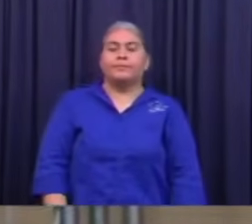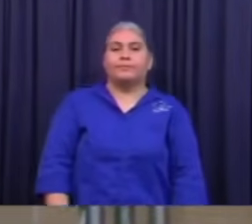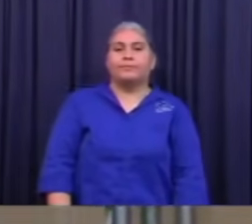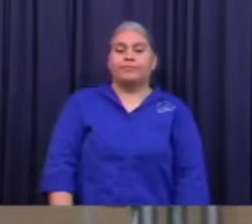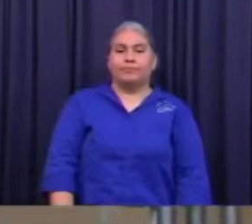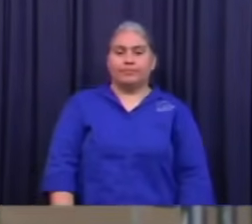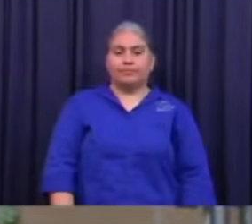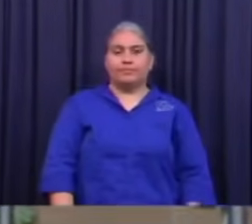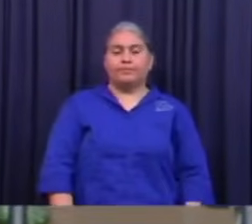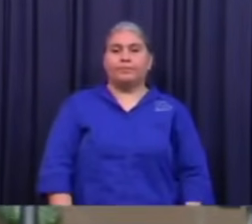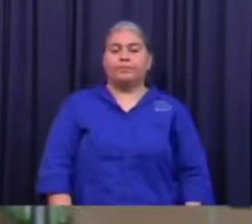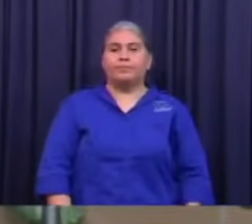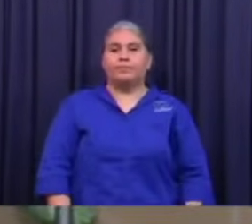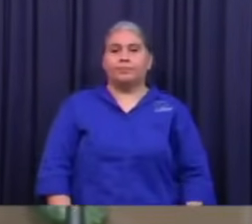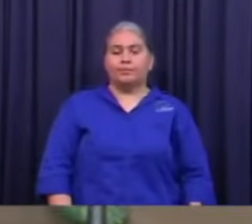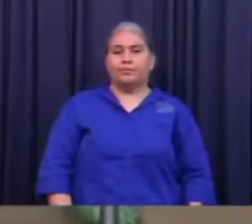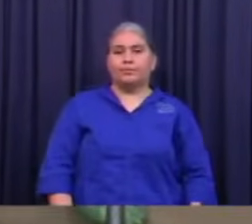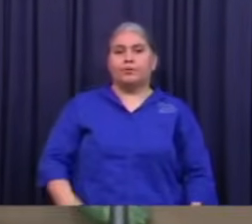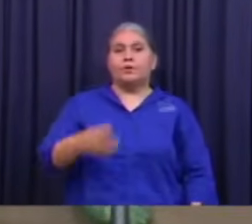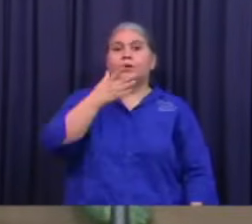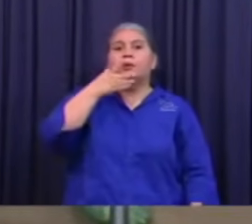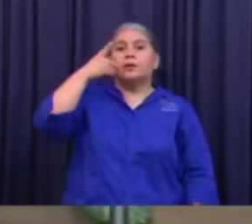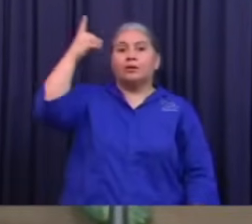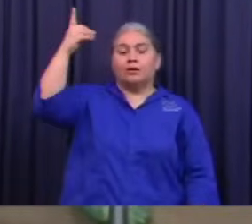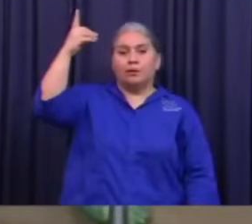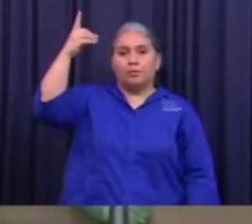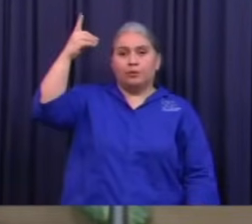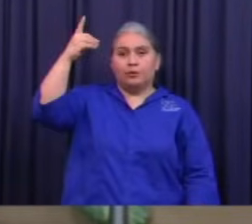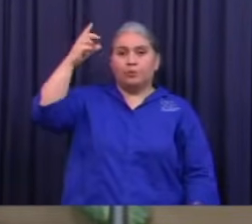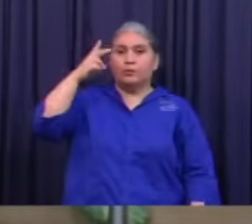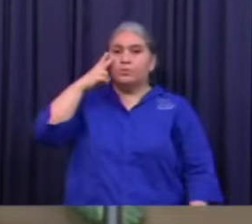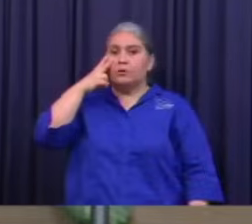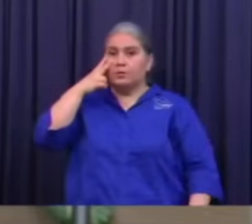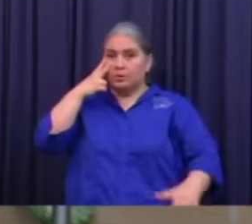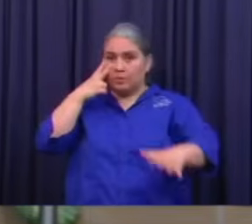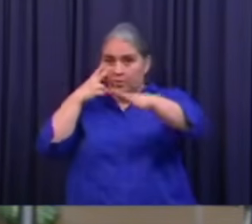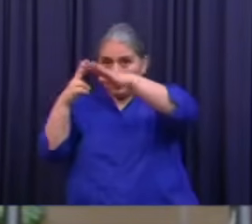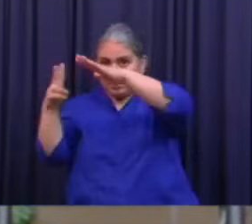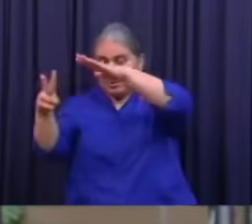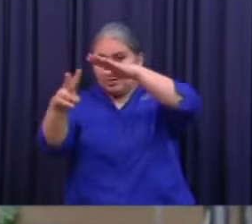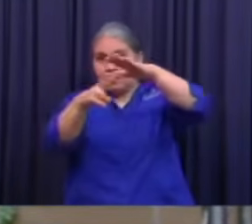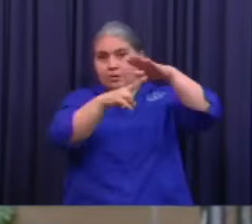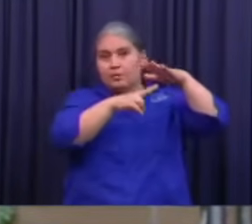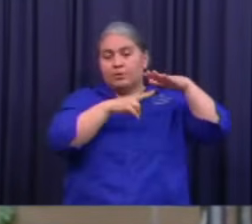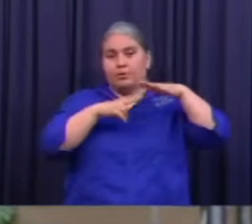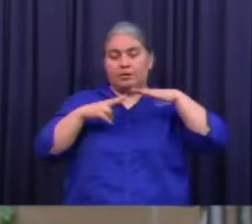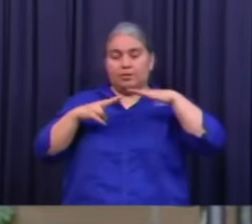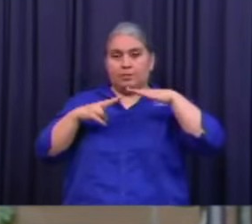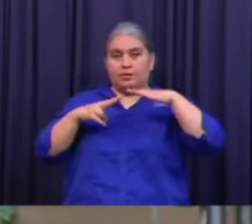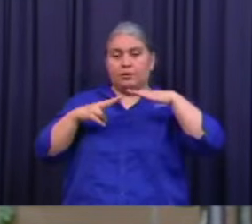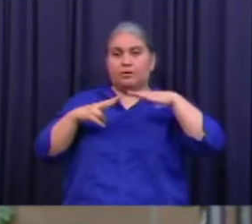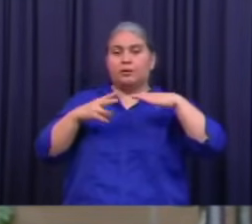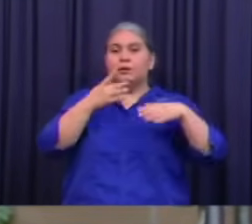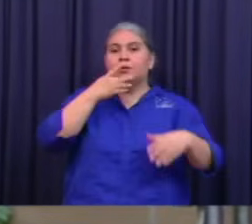razón cuando Dios da una visión Dios da la